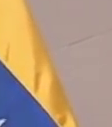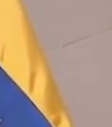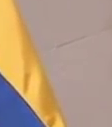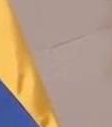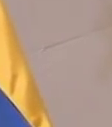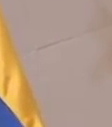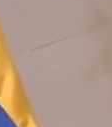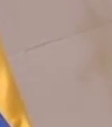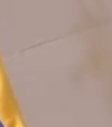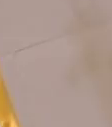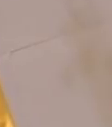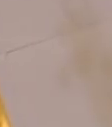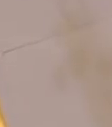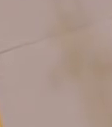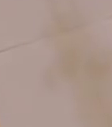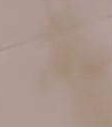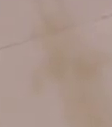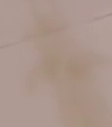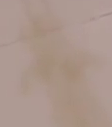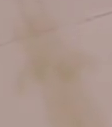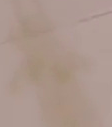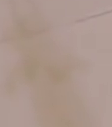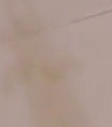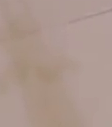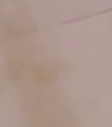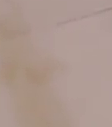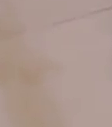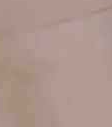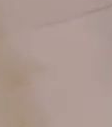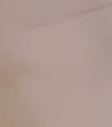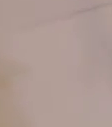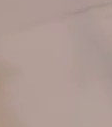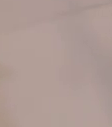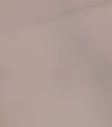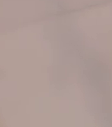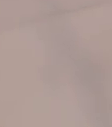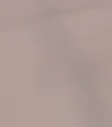contrarrestar la guerra económica que se vive en el país.